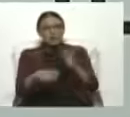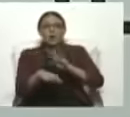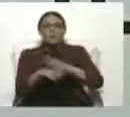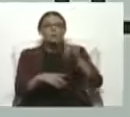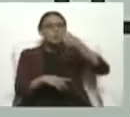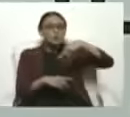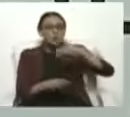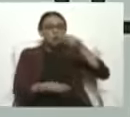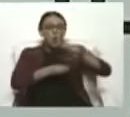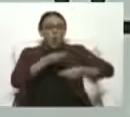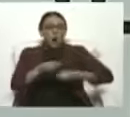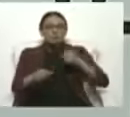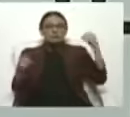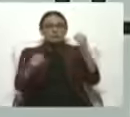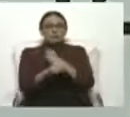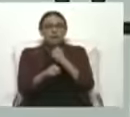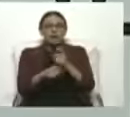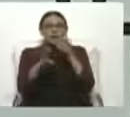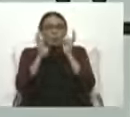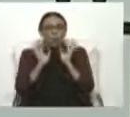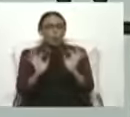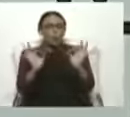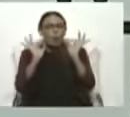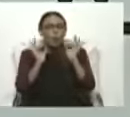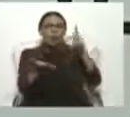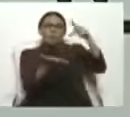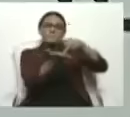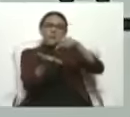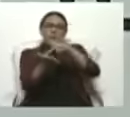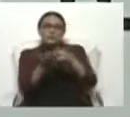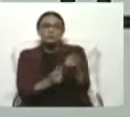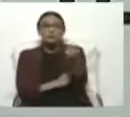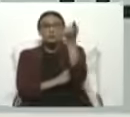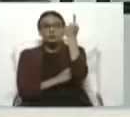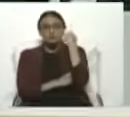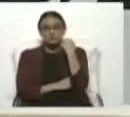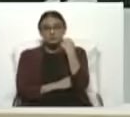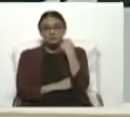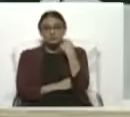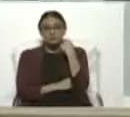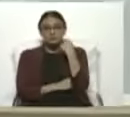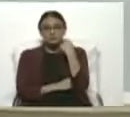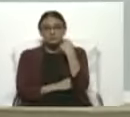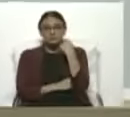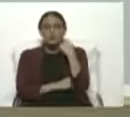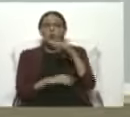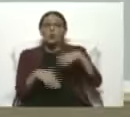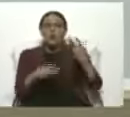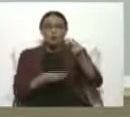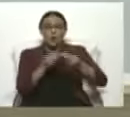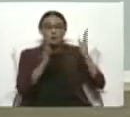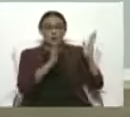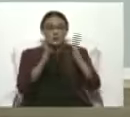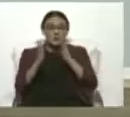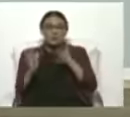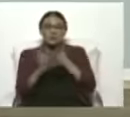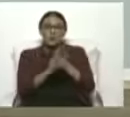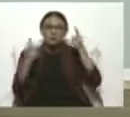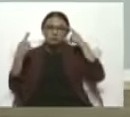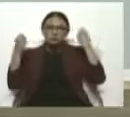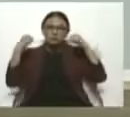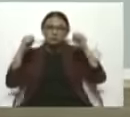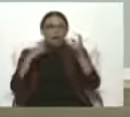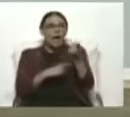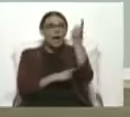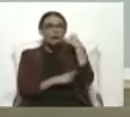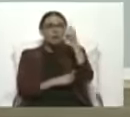civismo y la extraordinaria participación en el proceso de este